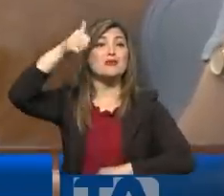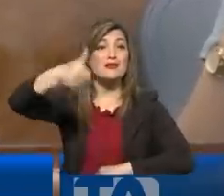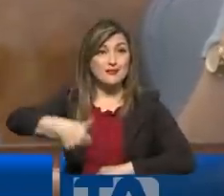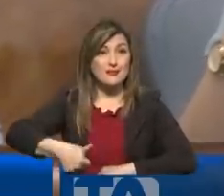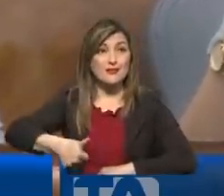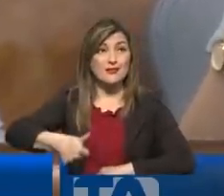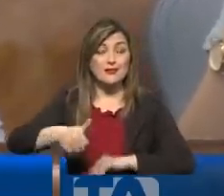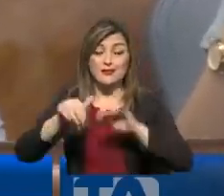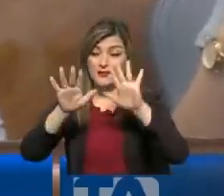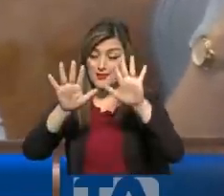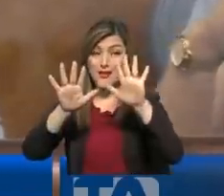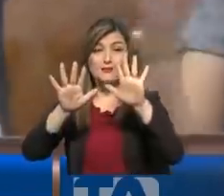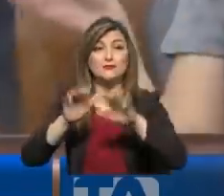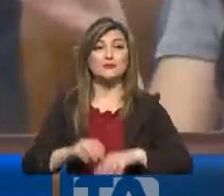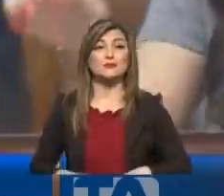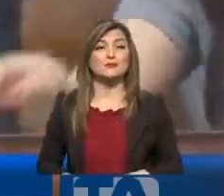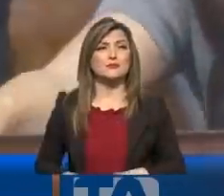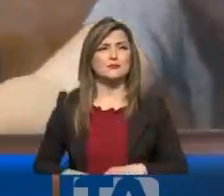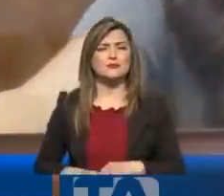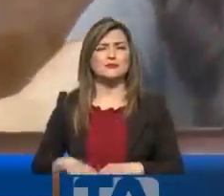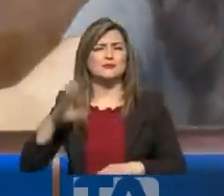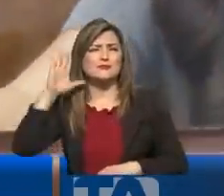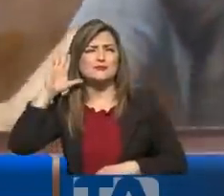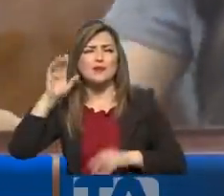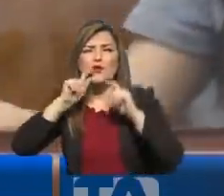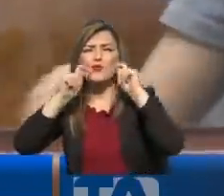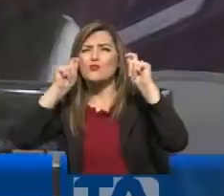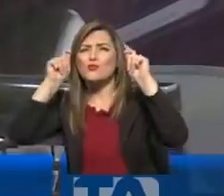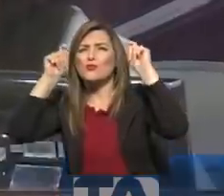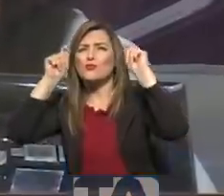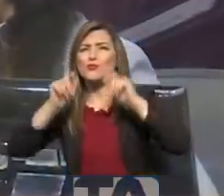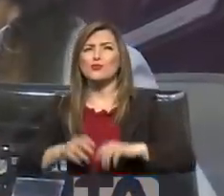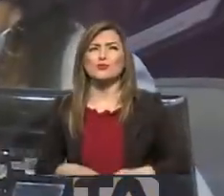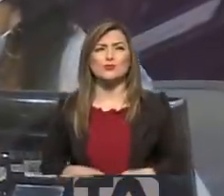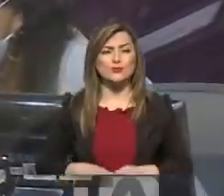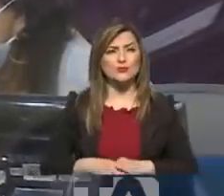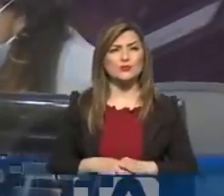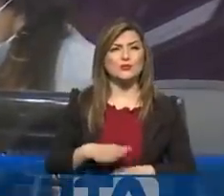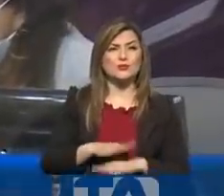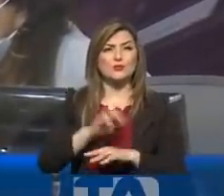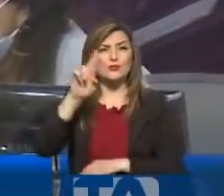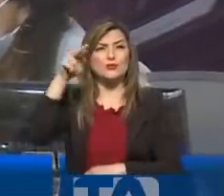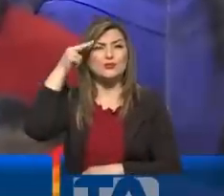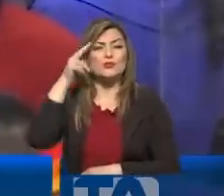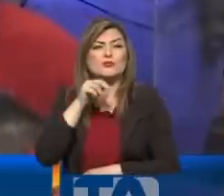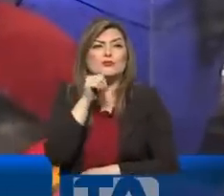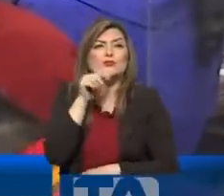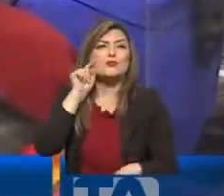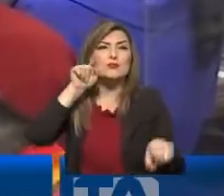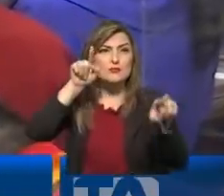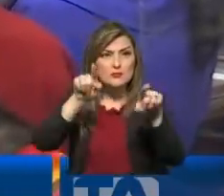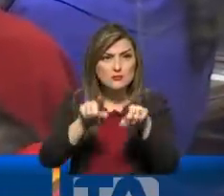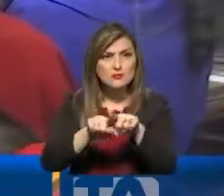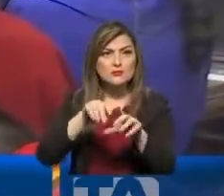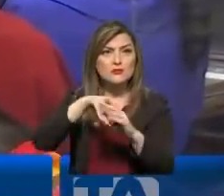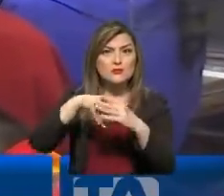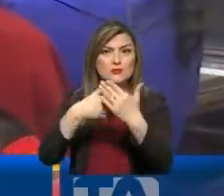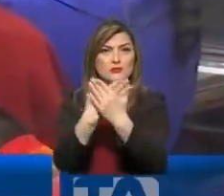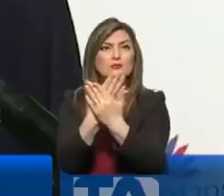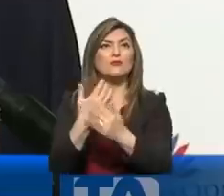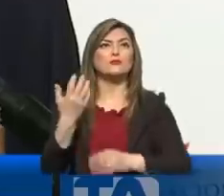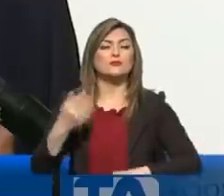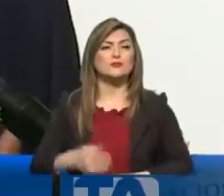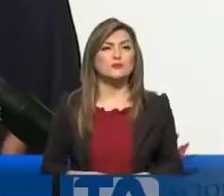mañana a las 10 horas. Se toma nota, señora presidenta. La razón, la falta de acuerdos dentro de la nueva